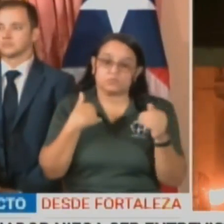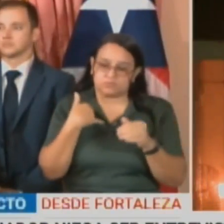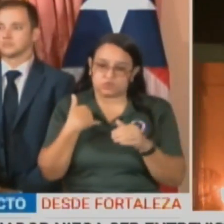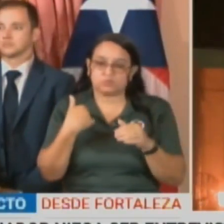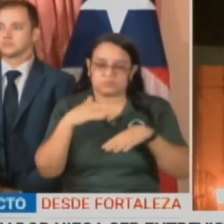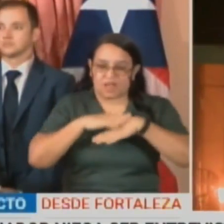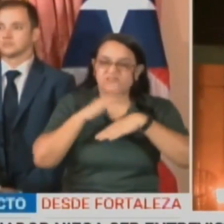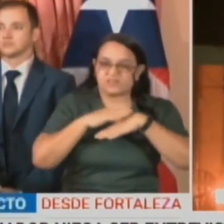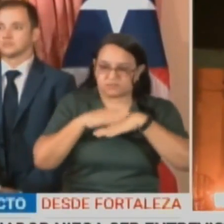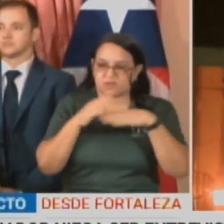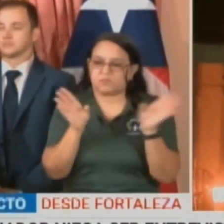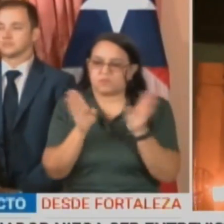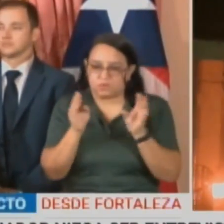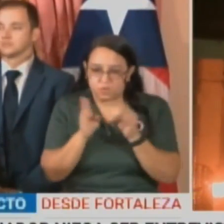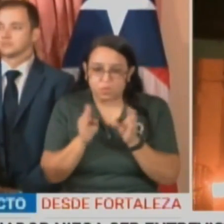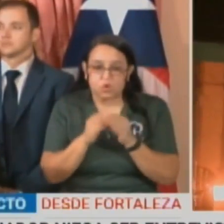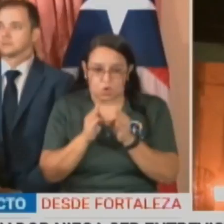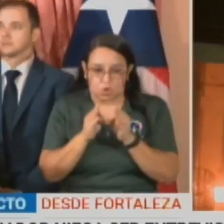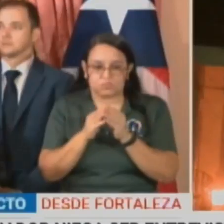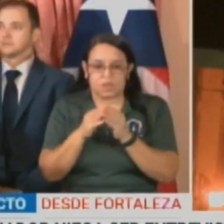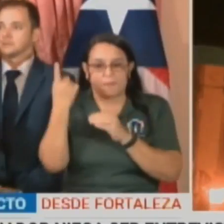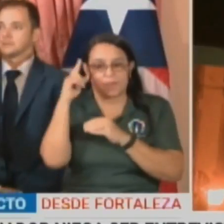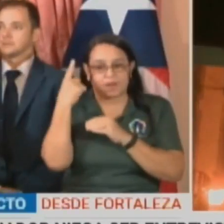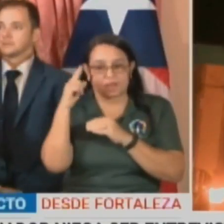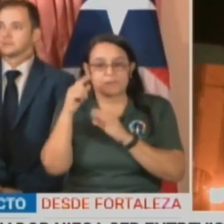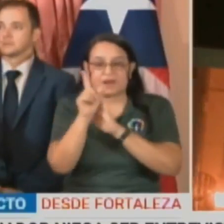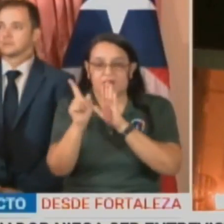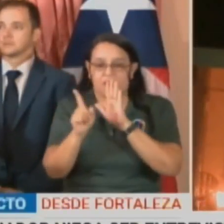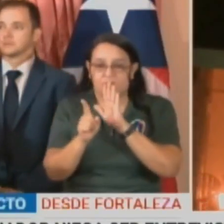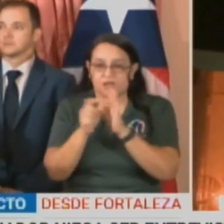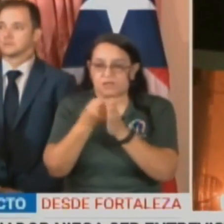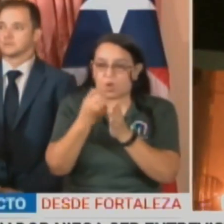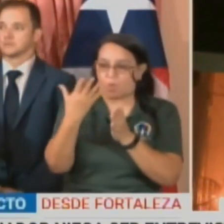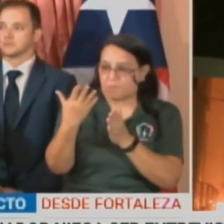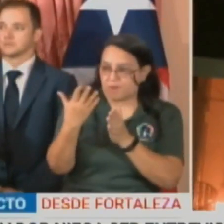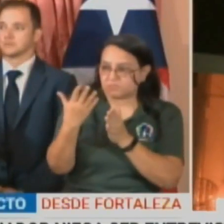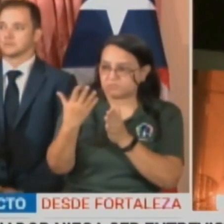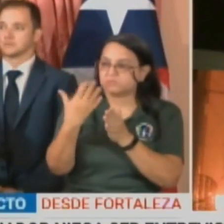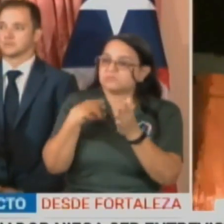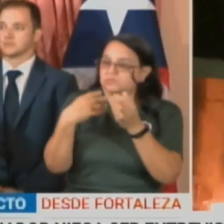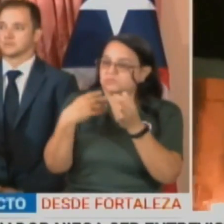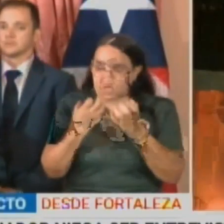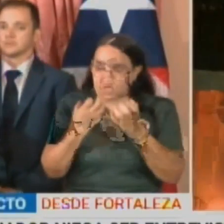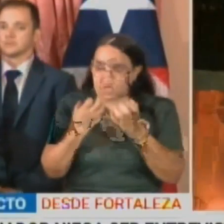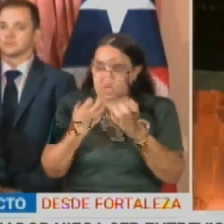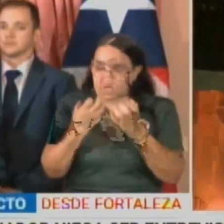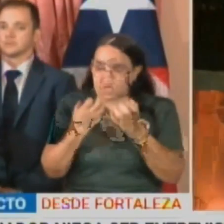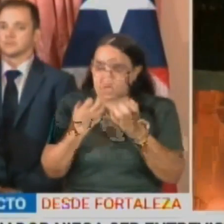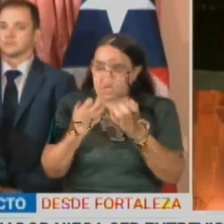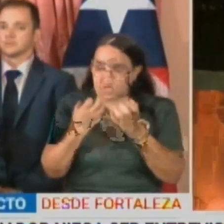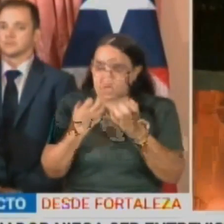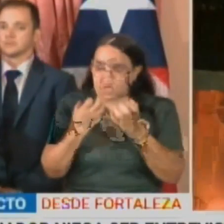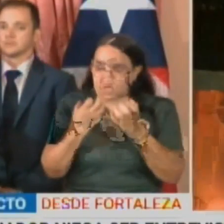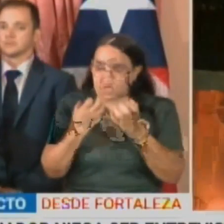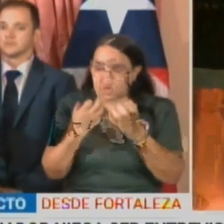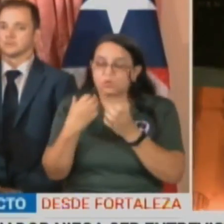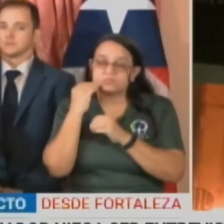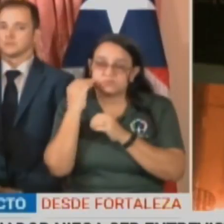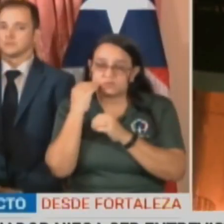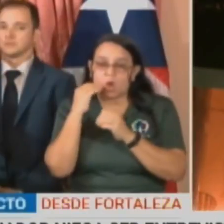para atender el asunto de la ley de compras. Déjenme definirles cómo la ley de